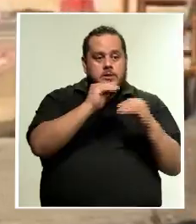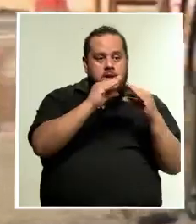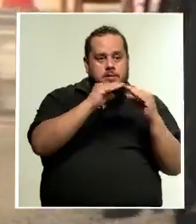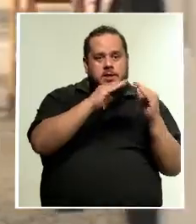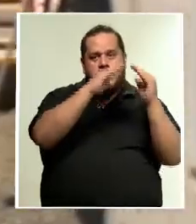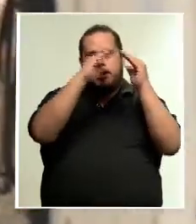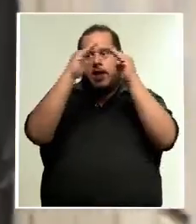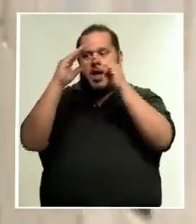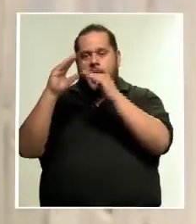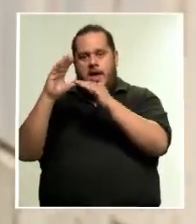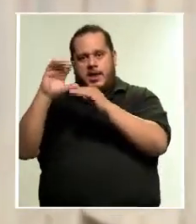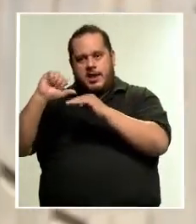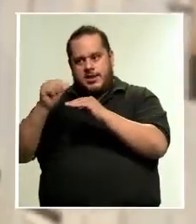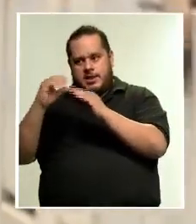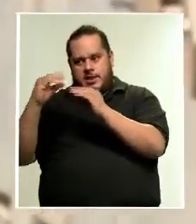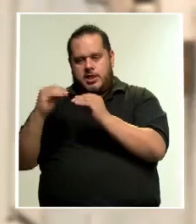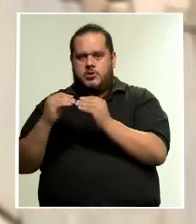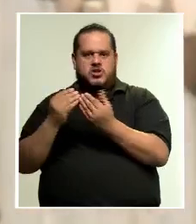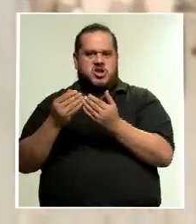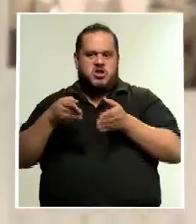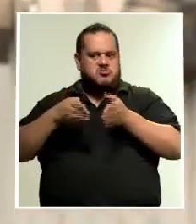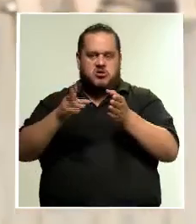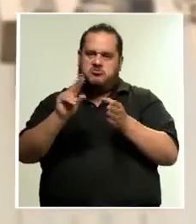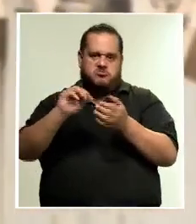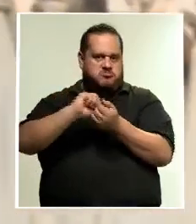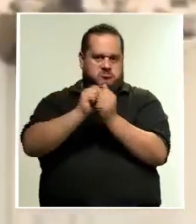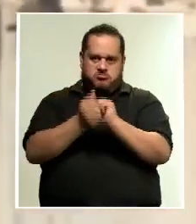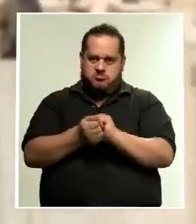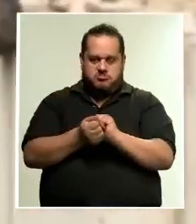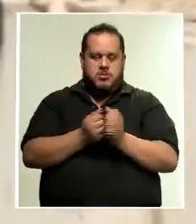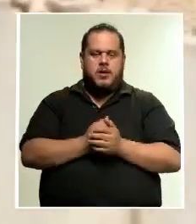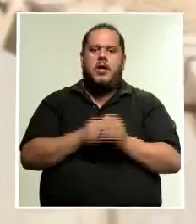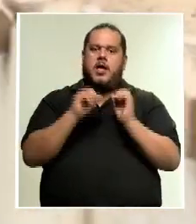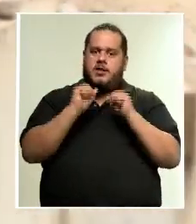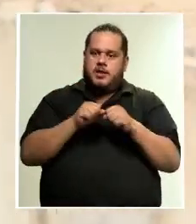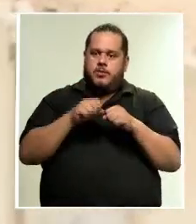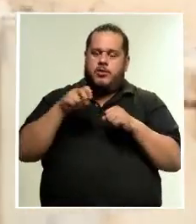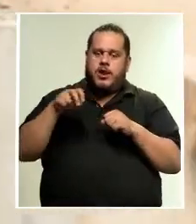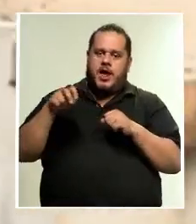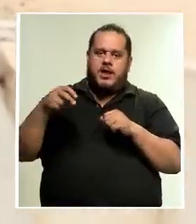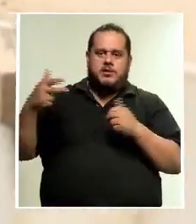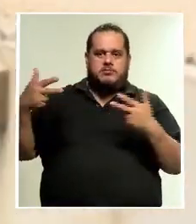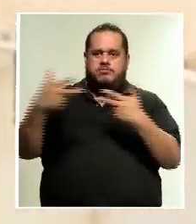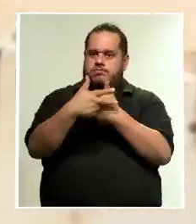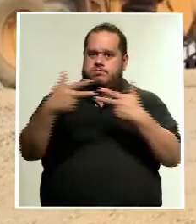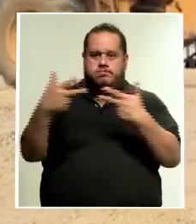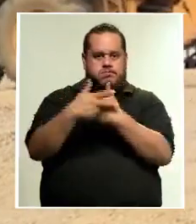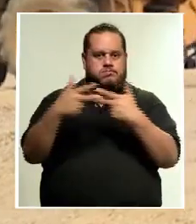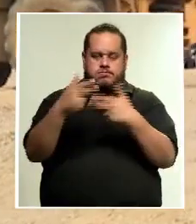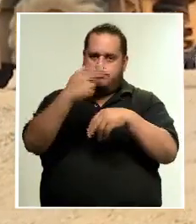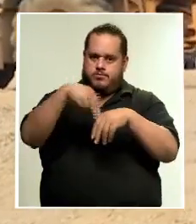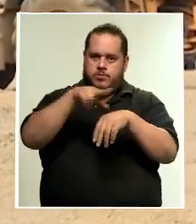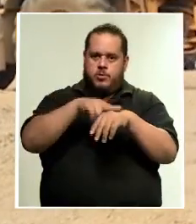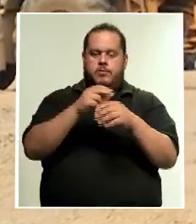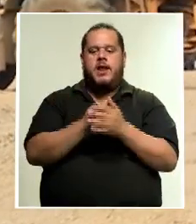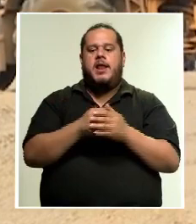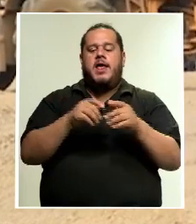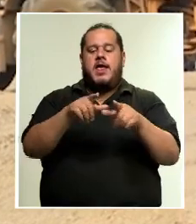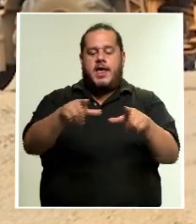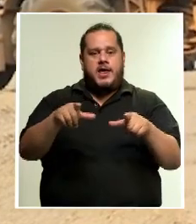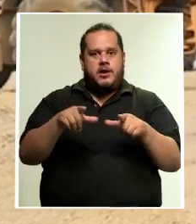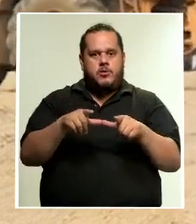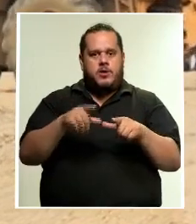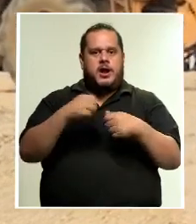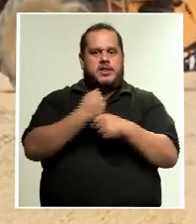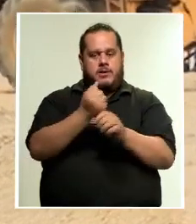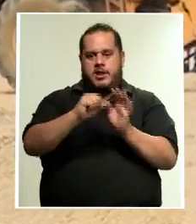las 10 de la noche, las rutas no presentarán cambios. Se podrá circular con normalidad. En la zona de trabajo se colocará